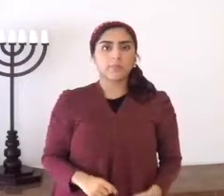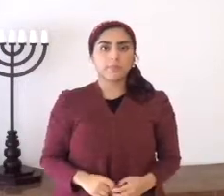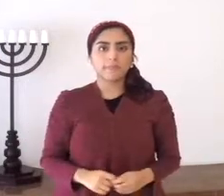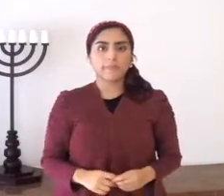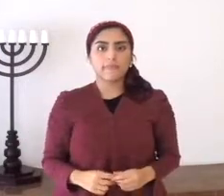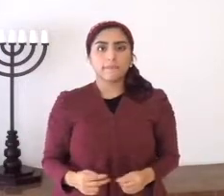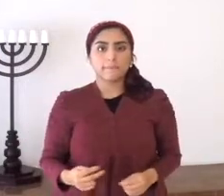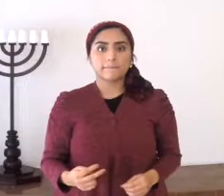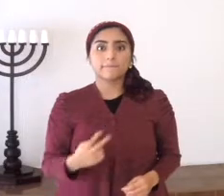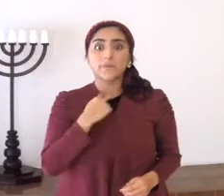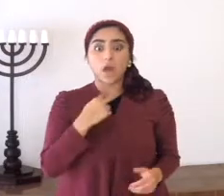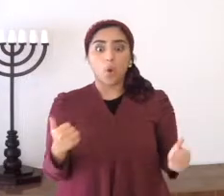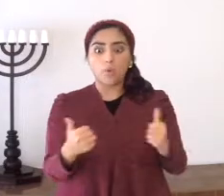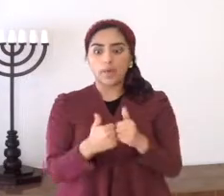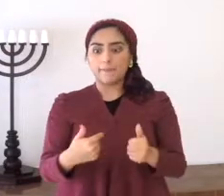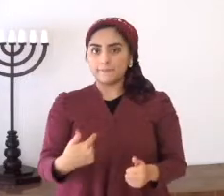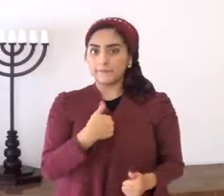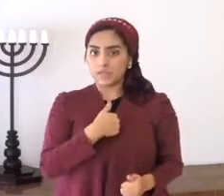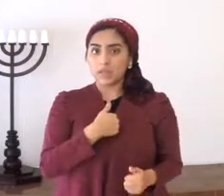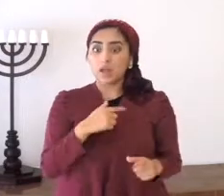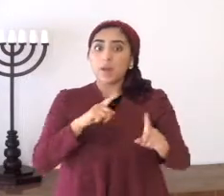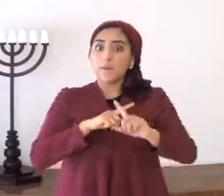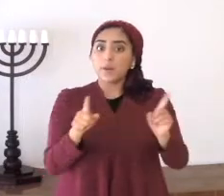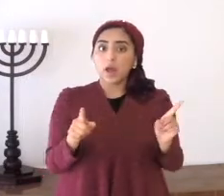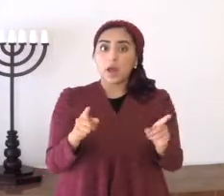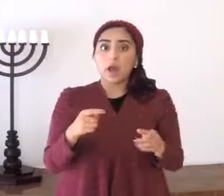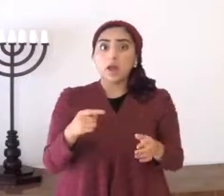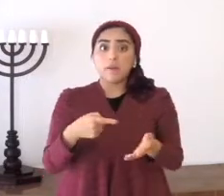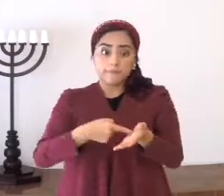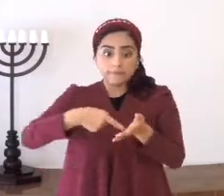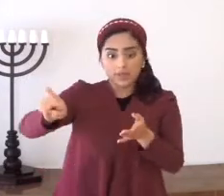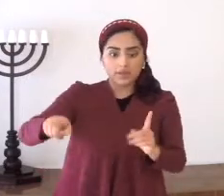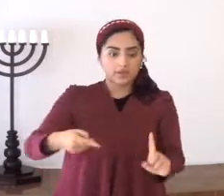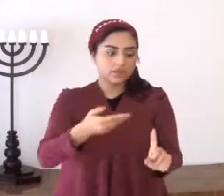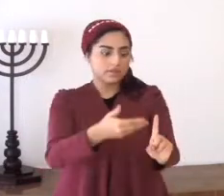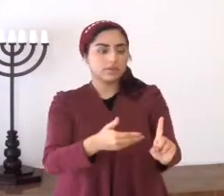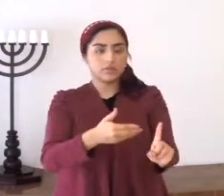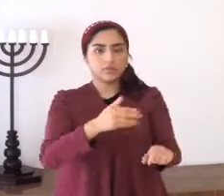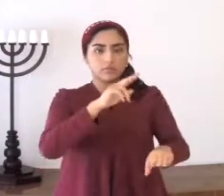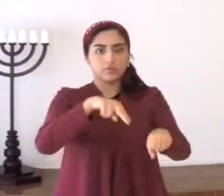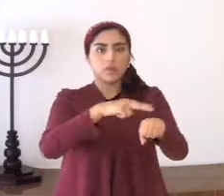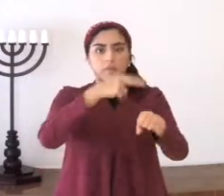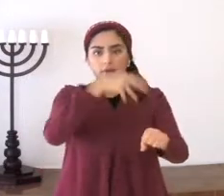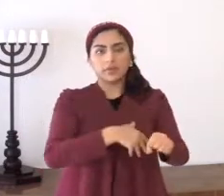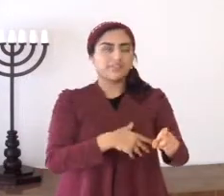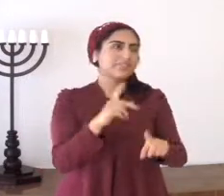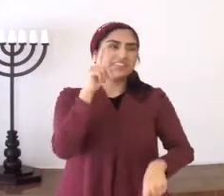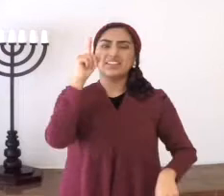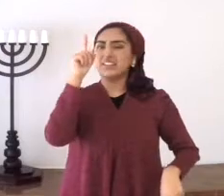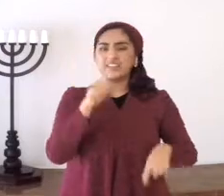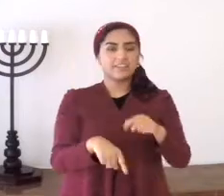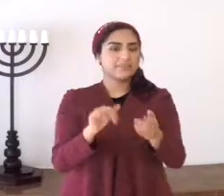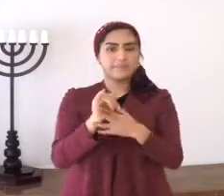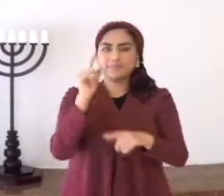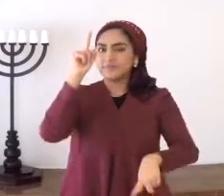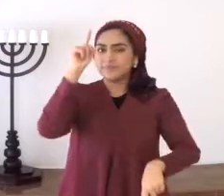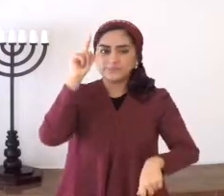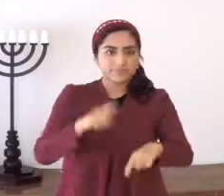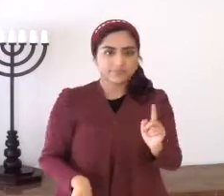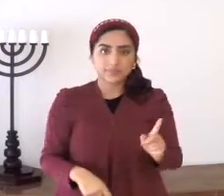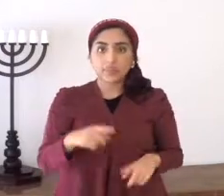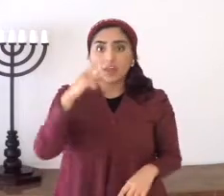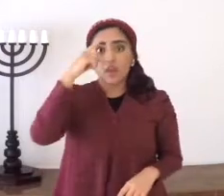Dos, justicia. La deuda es conmigo, pero que la pague este ser humano.